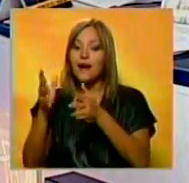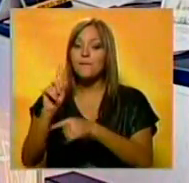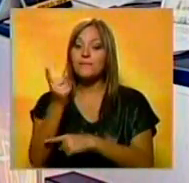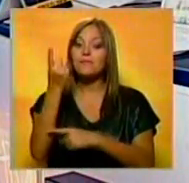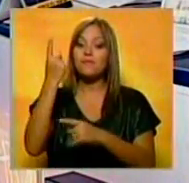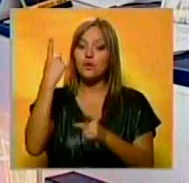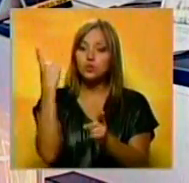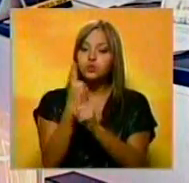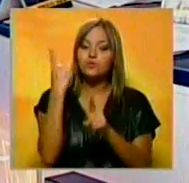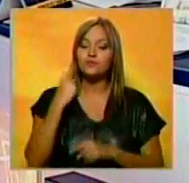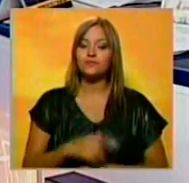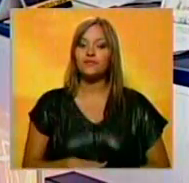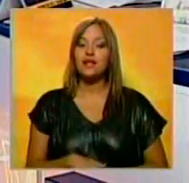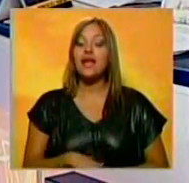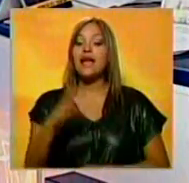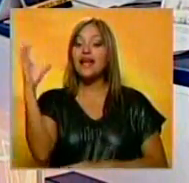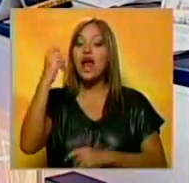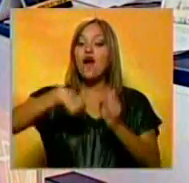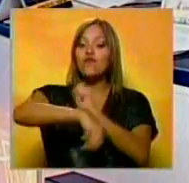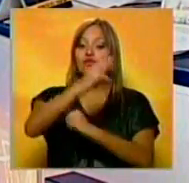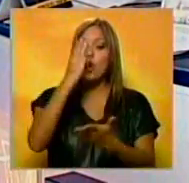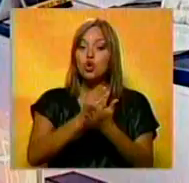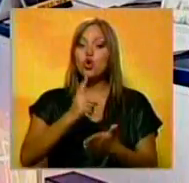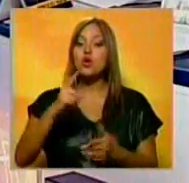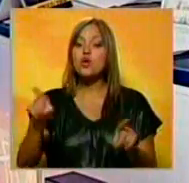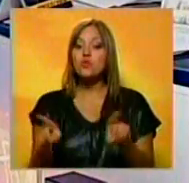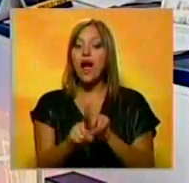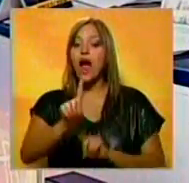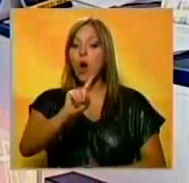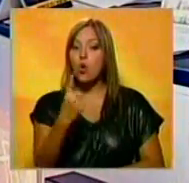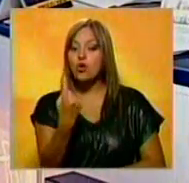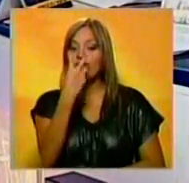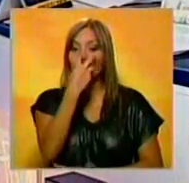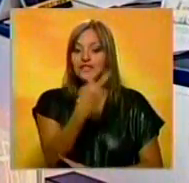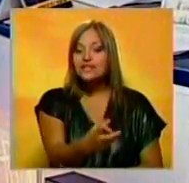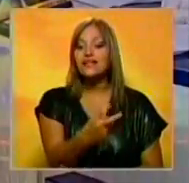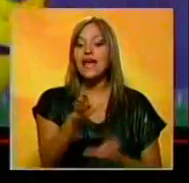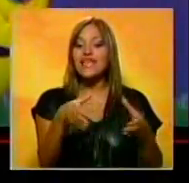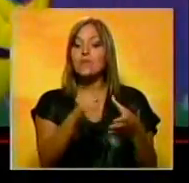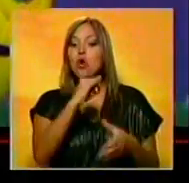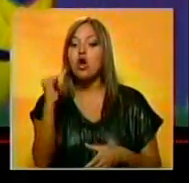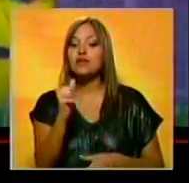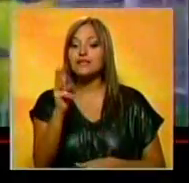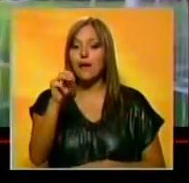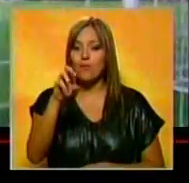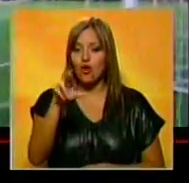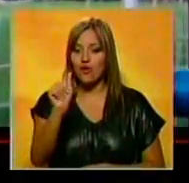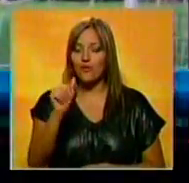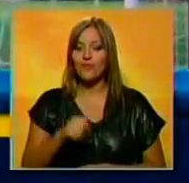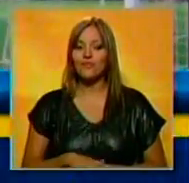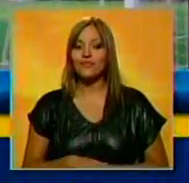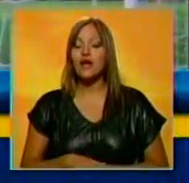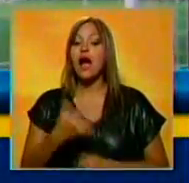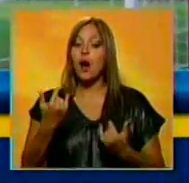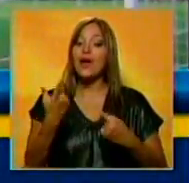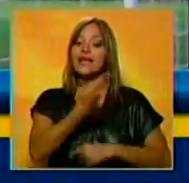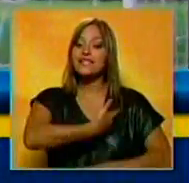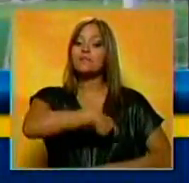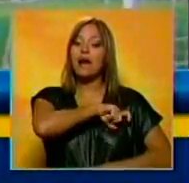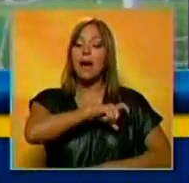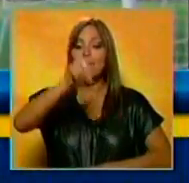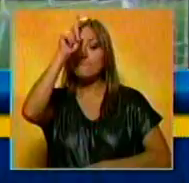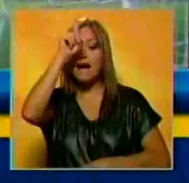primera jornada. El Caracas Fútbol Club empató a 1 con su visita al Zamora. Pasamos a España, donde este domingo el Real